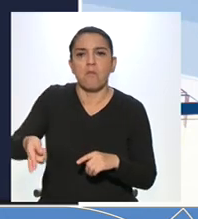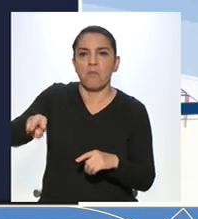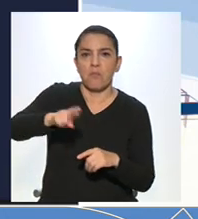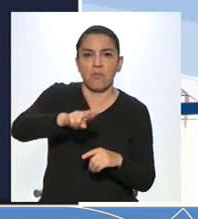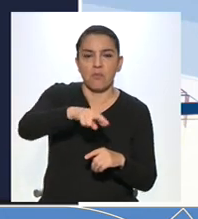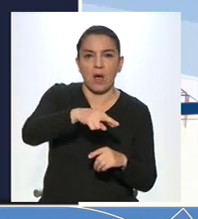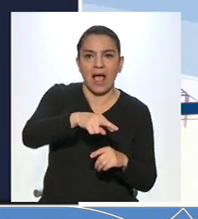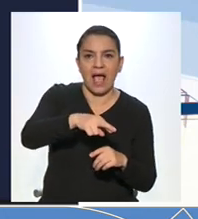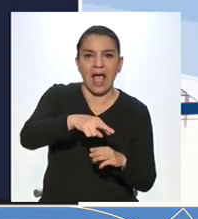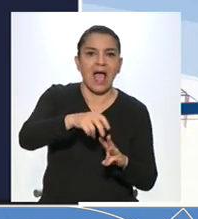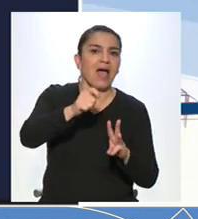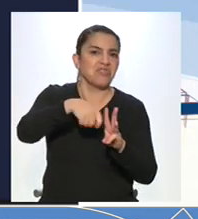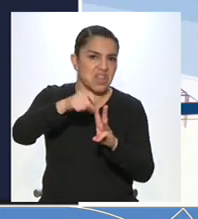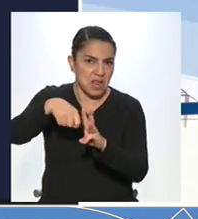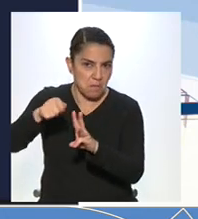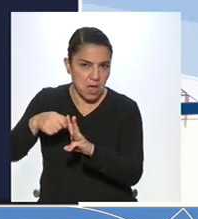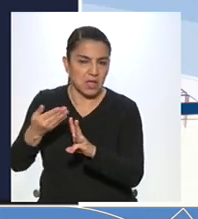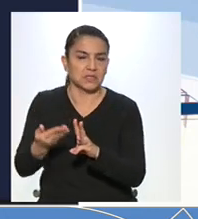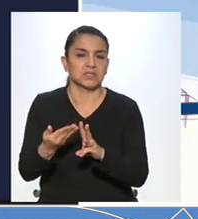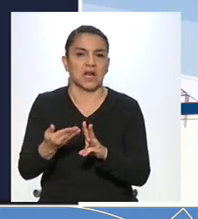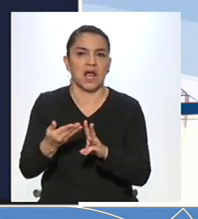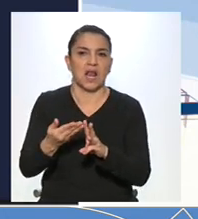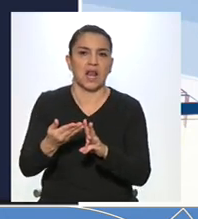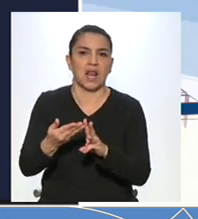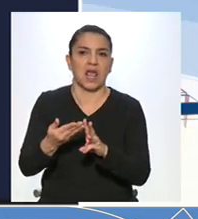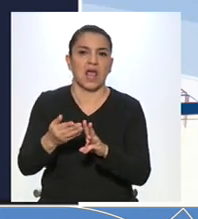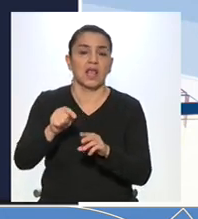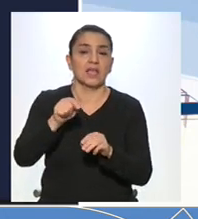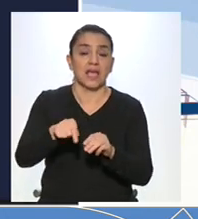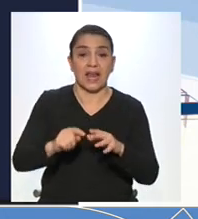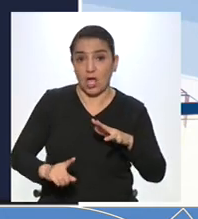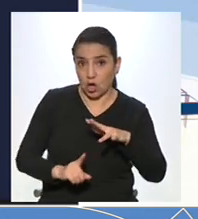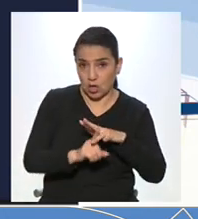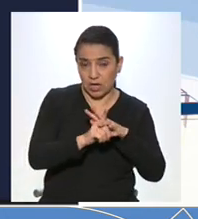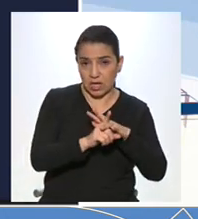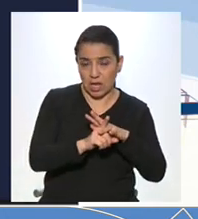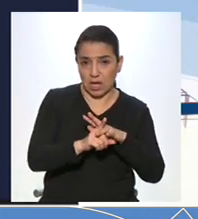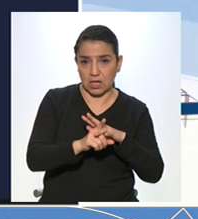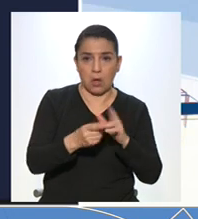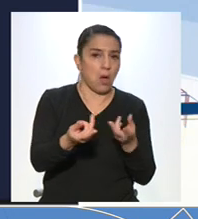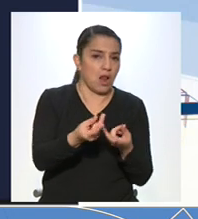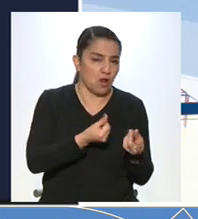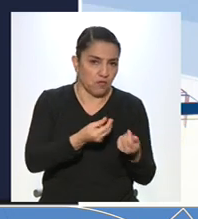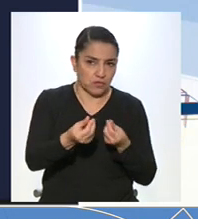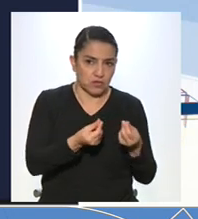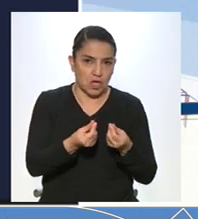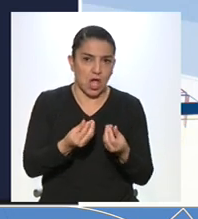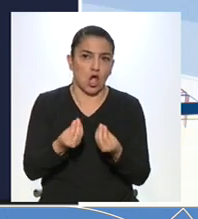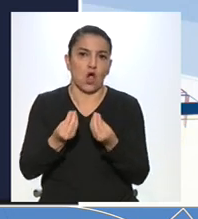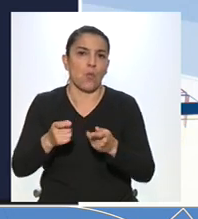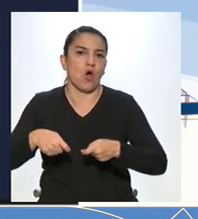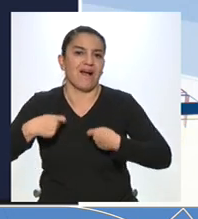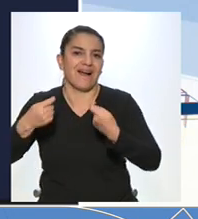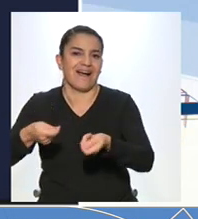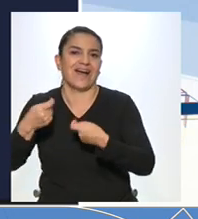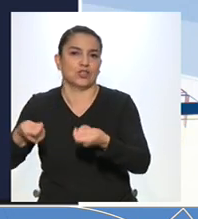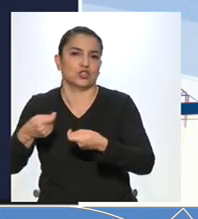de desagregación mucho mayor, tanto en el origen del producto como en la distribución del gasto.